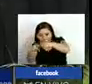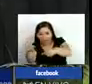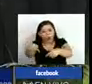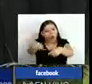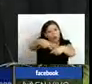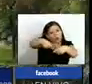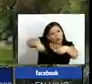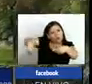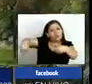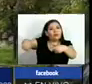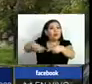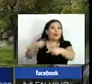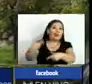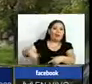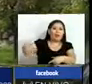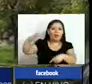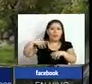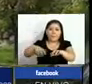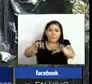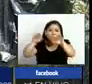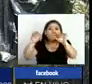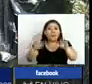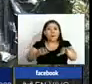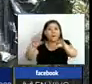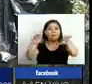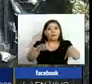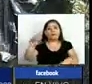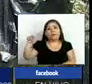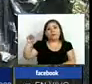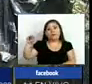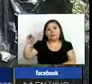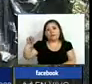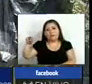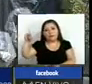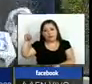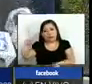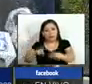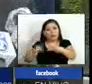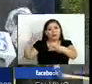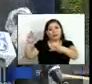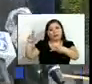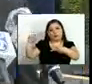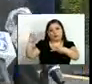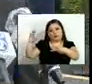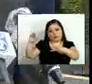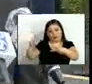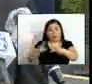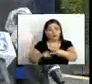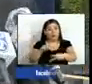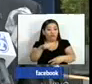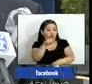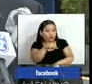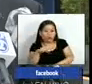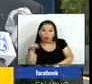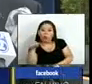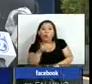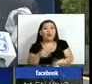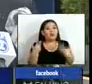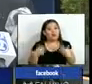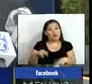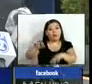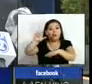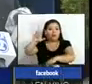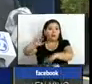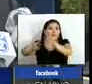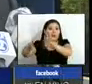cárcavas formadas por el paso de la tormenta tropical Amanda y Cristóbal. Bueno, son 37 cárcavas las que hemos identificado